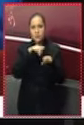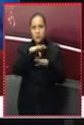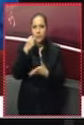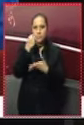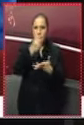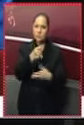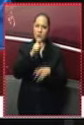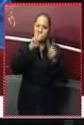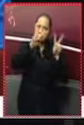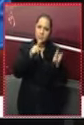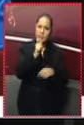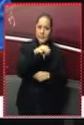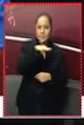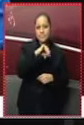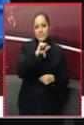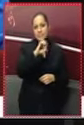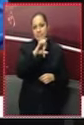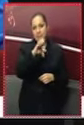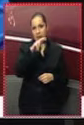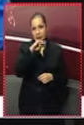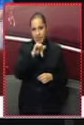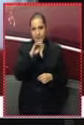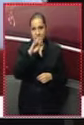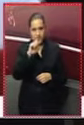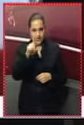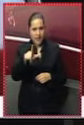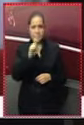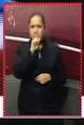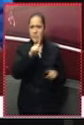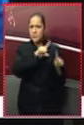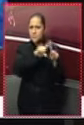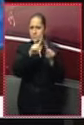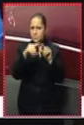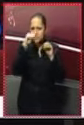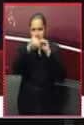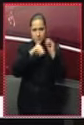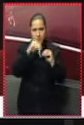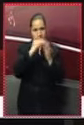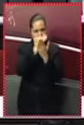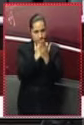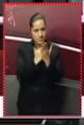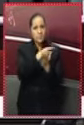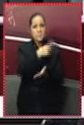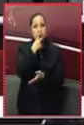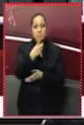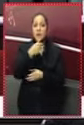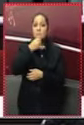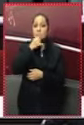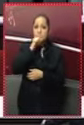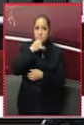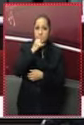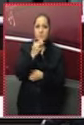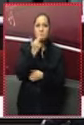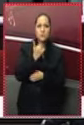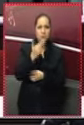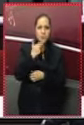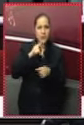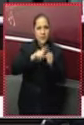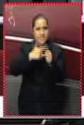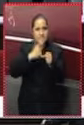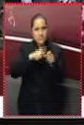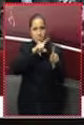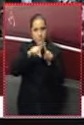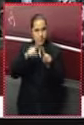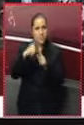miscelánea fiscal, y de acuerdo con la fundamentación, entre otros aspectos, se propone la reducción del impuesto a bebidas azucaradas y la actualización de los